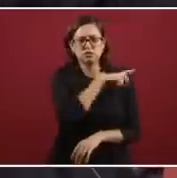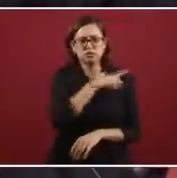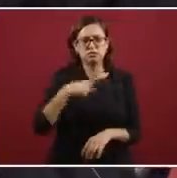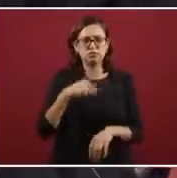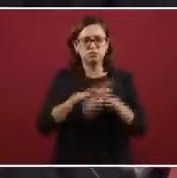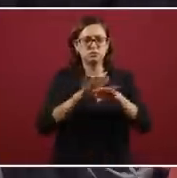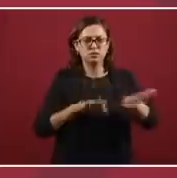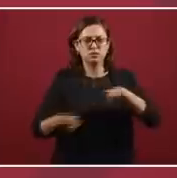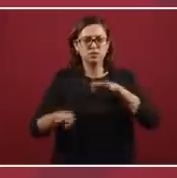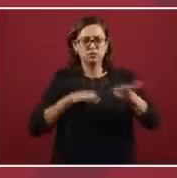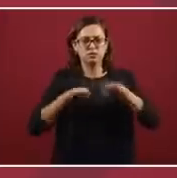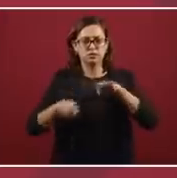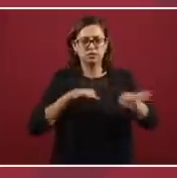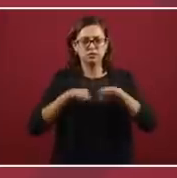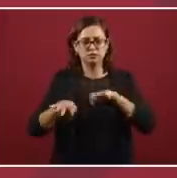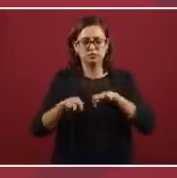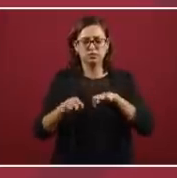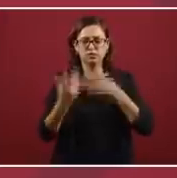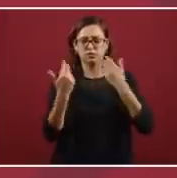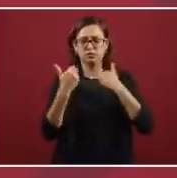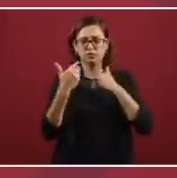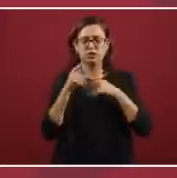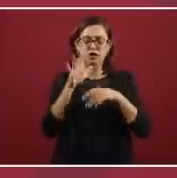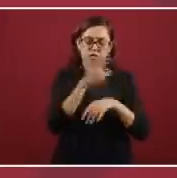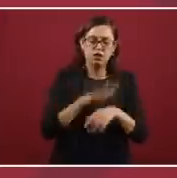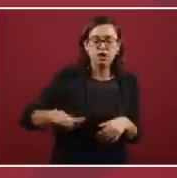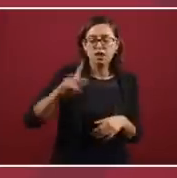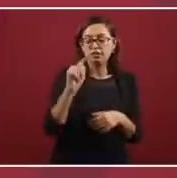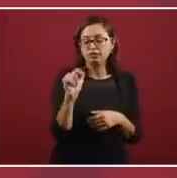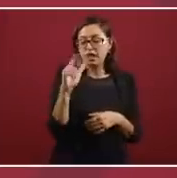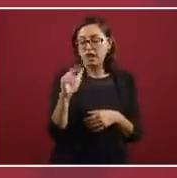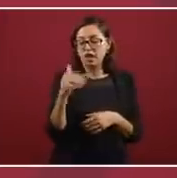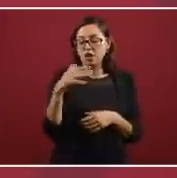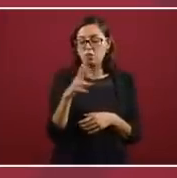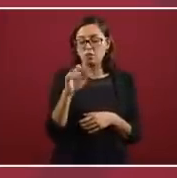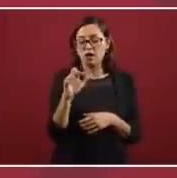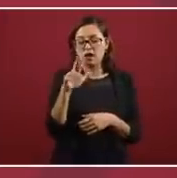más en la tarahumara,